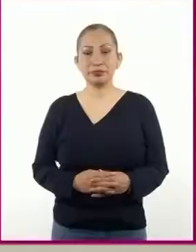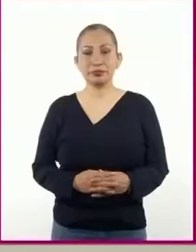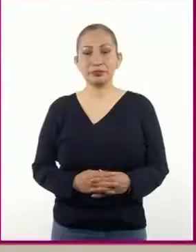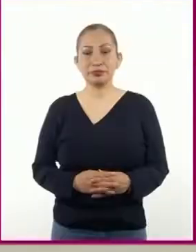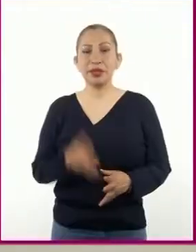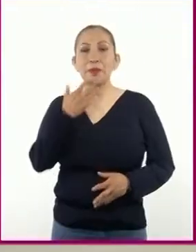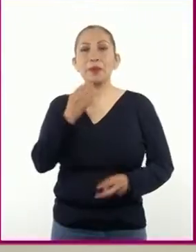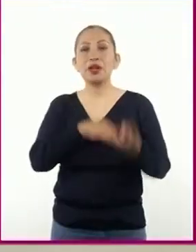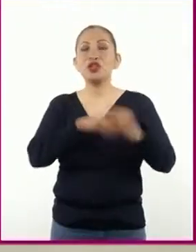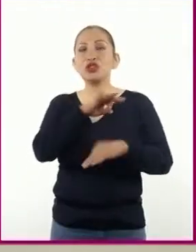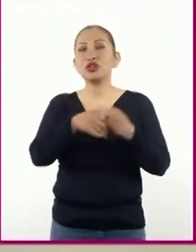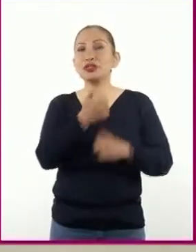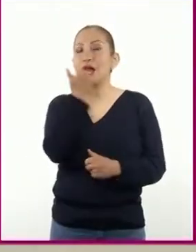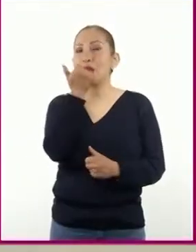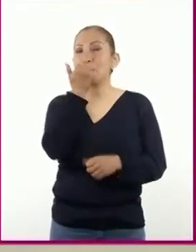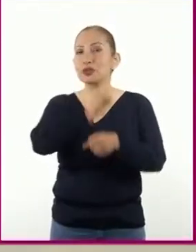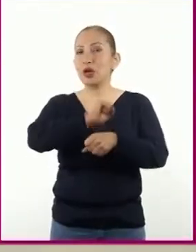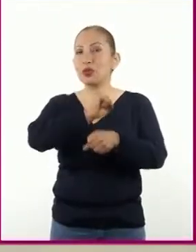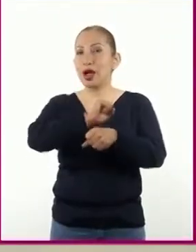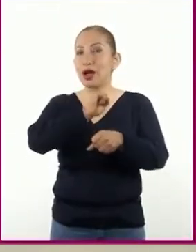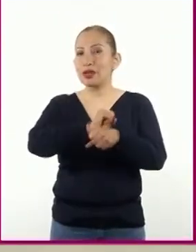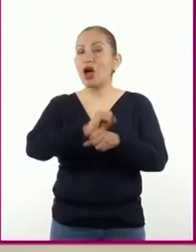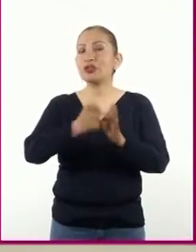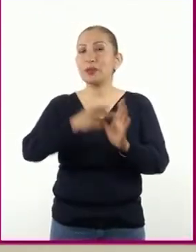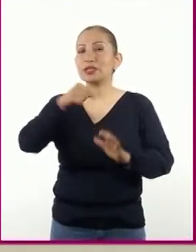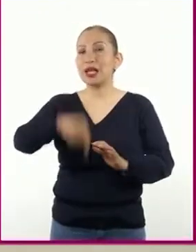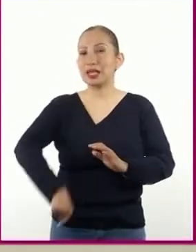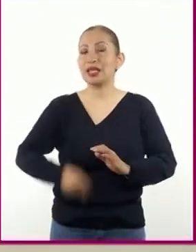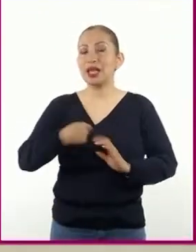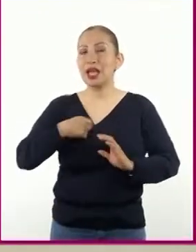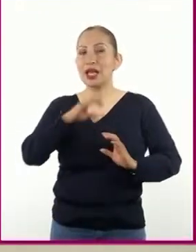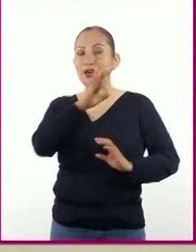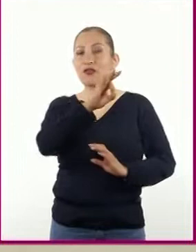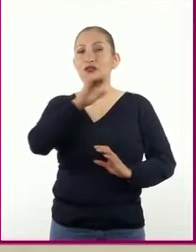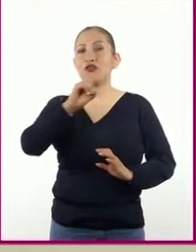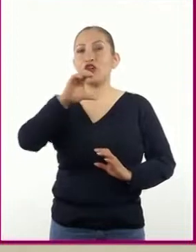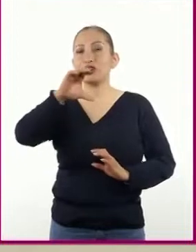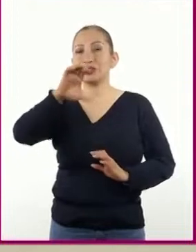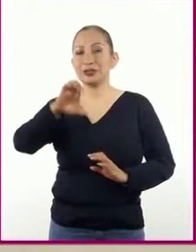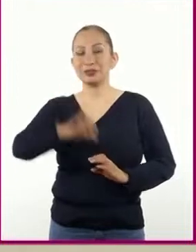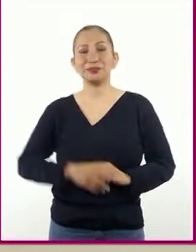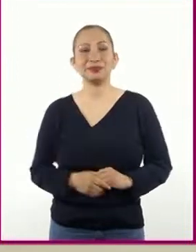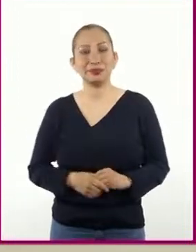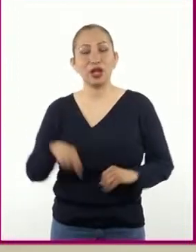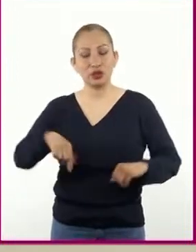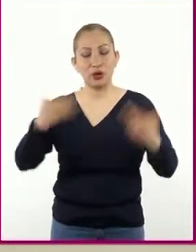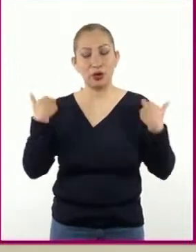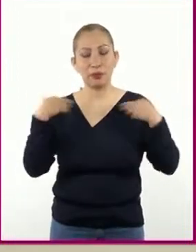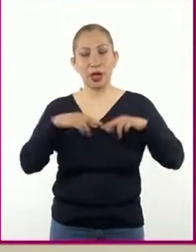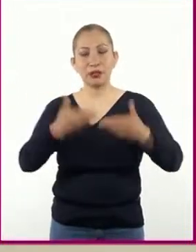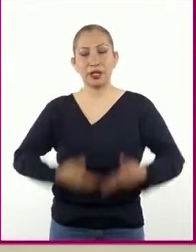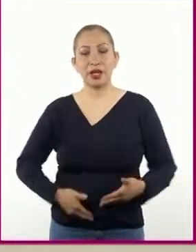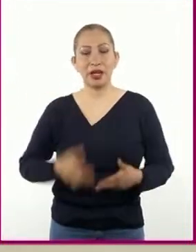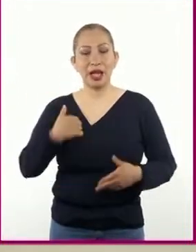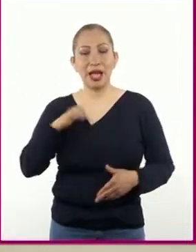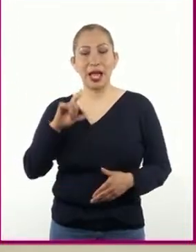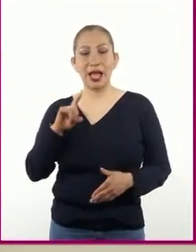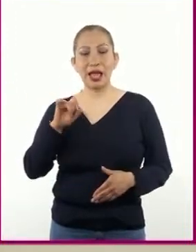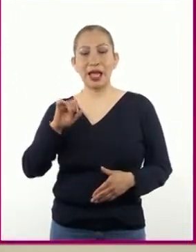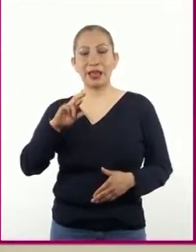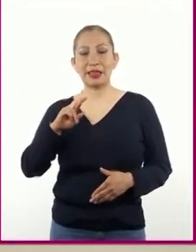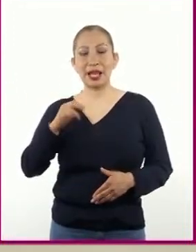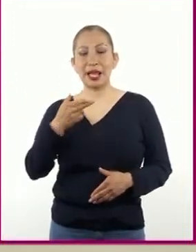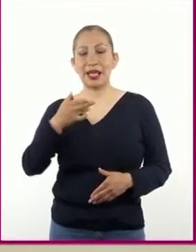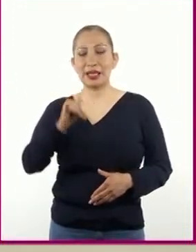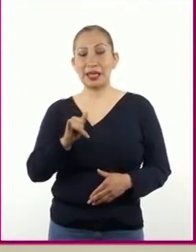Bienvenidas y bienvenidos estudiantes de secundaria a una sesión más de formación cívica y ética. Soy el profesor Edrey Aguilar Alvarado y